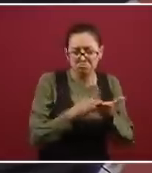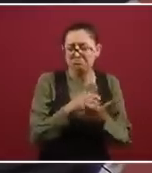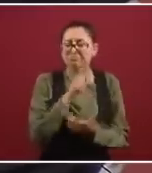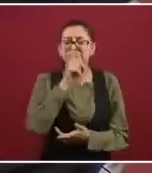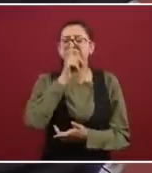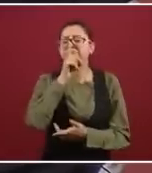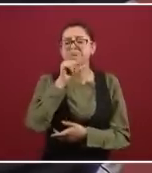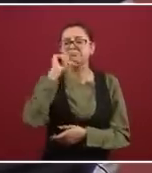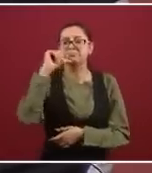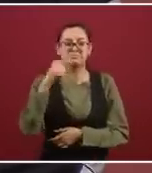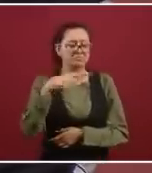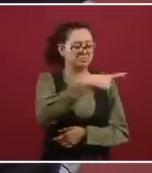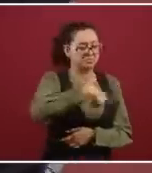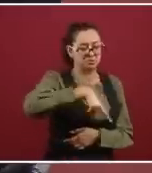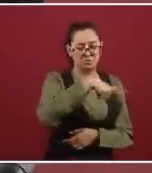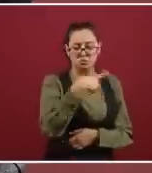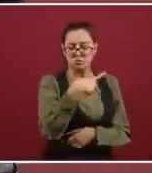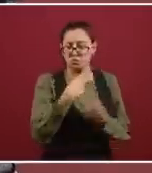actividades ilícitas